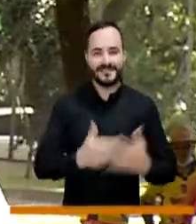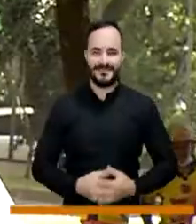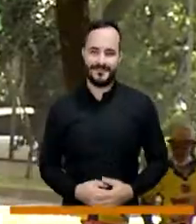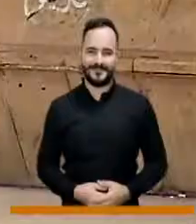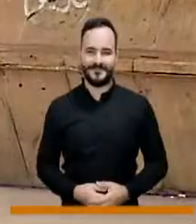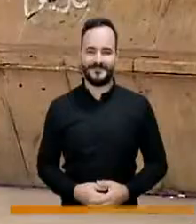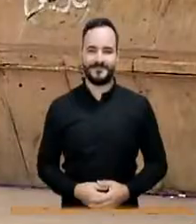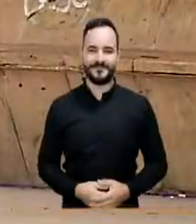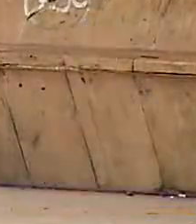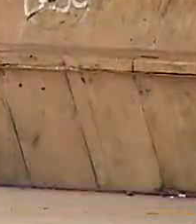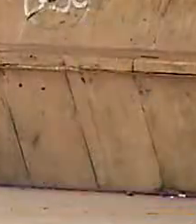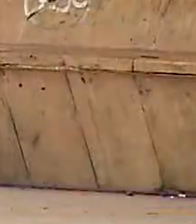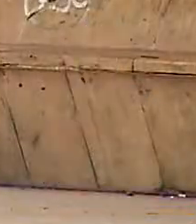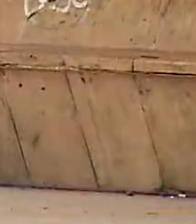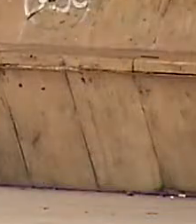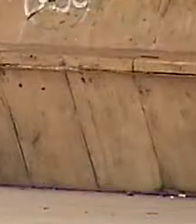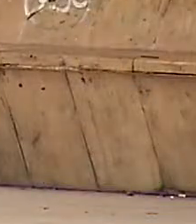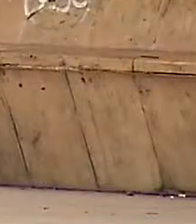gracias, Ana Milena.